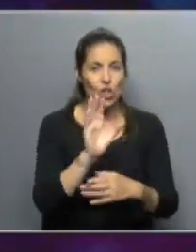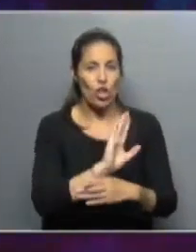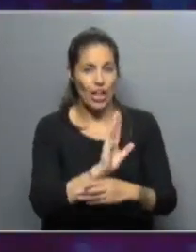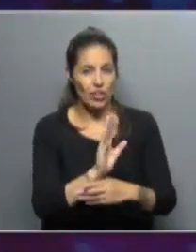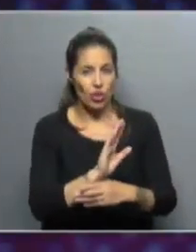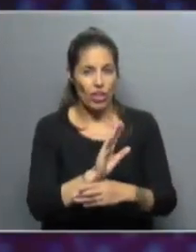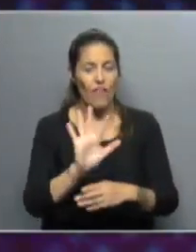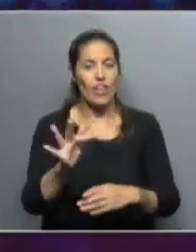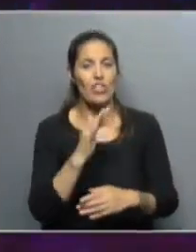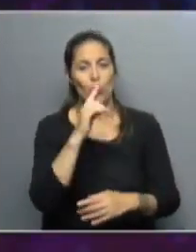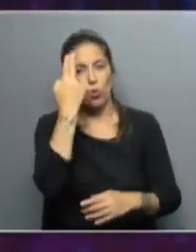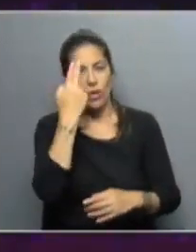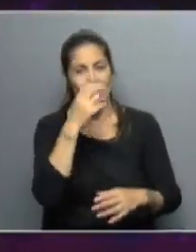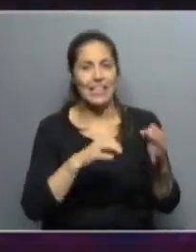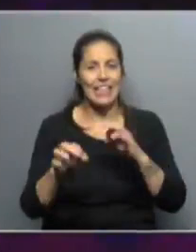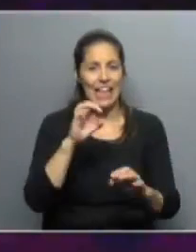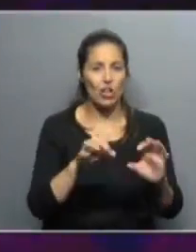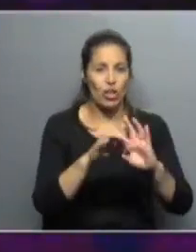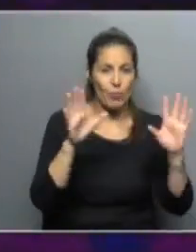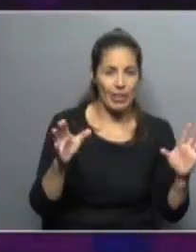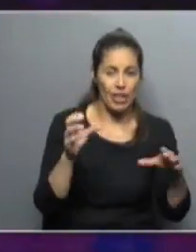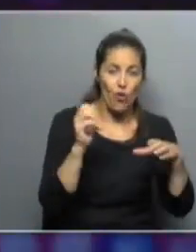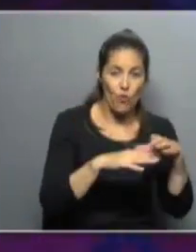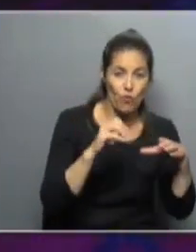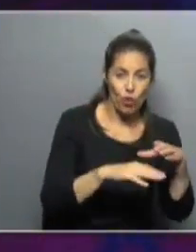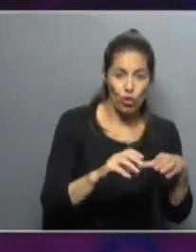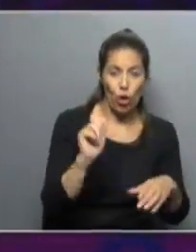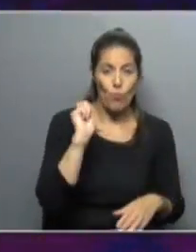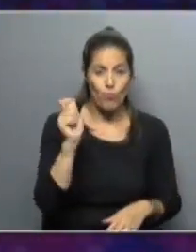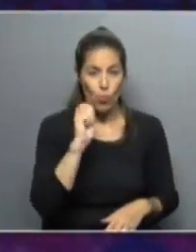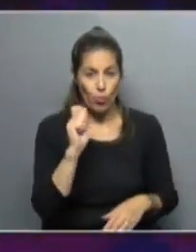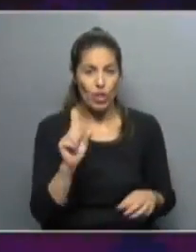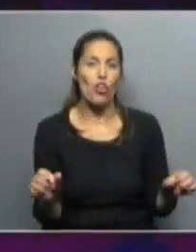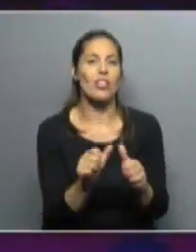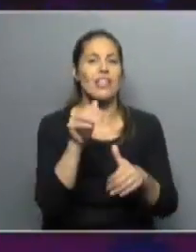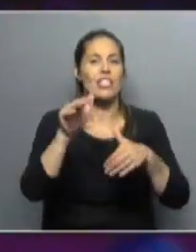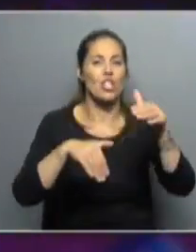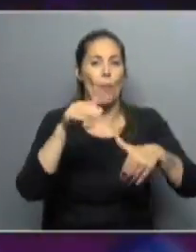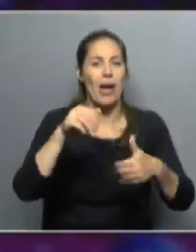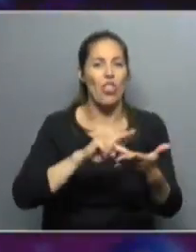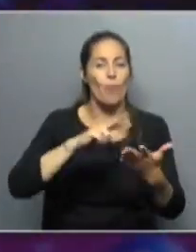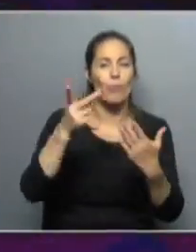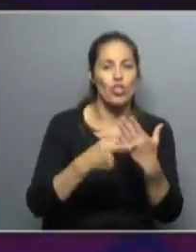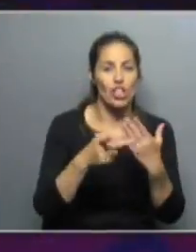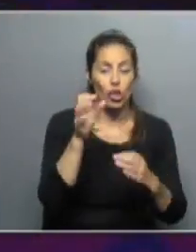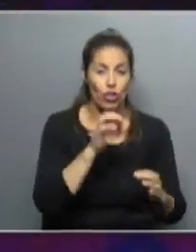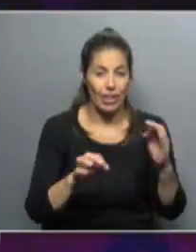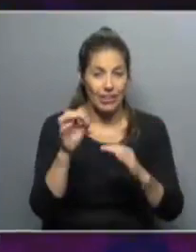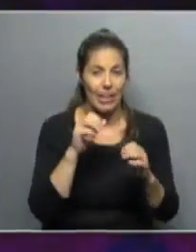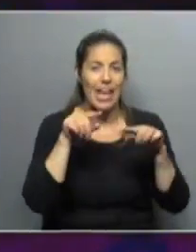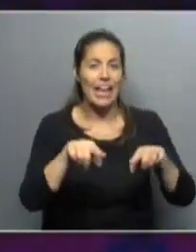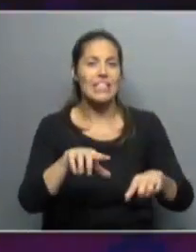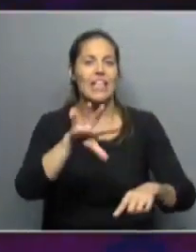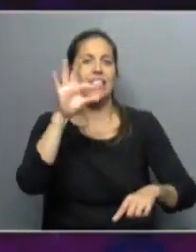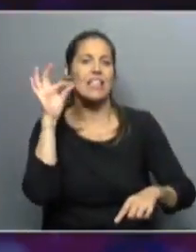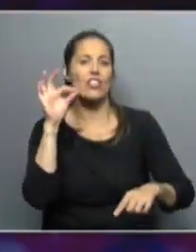de Teatros Independientes. Y bueno, se manejan fondos públicos, donde se hacen llamados a proyectos teatrales y de ahí se